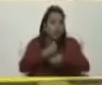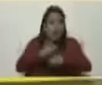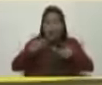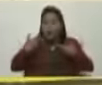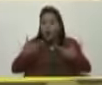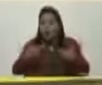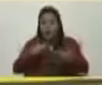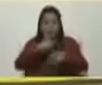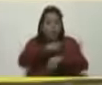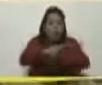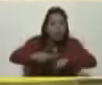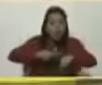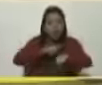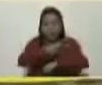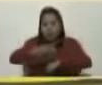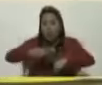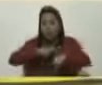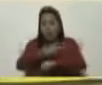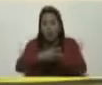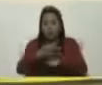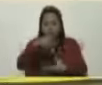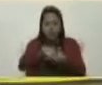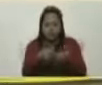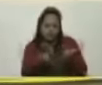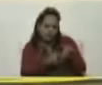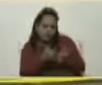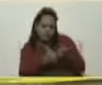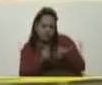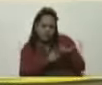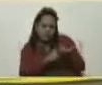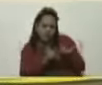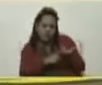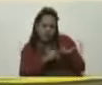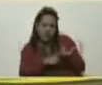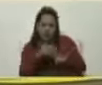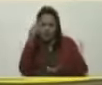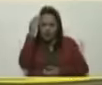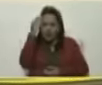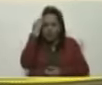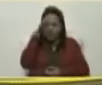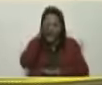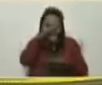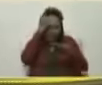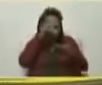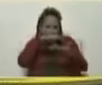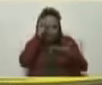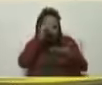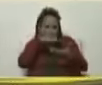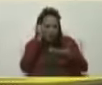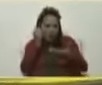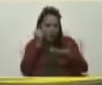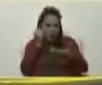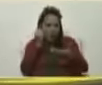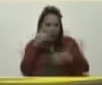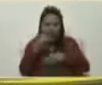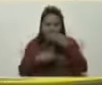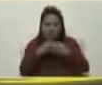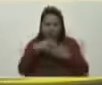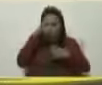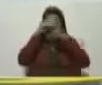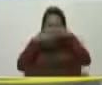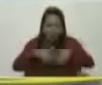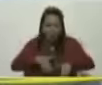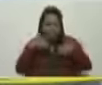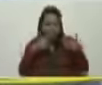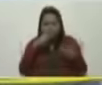pasan horas y horas en un teléfono, y es dañándose la mente, y es cultivando un odio que no